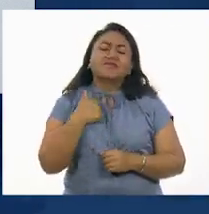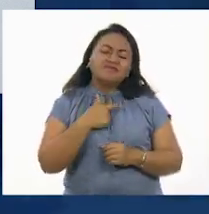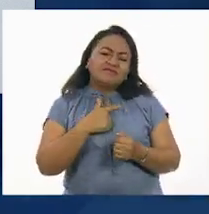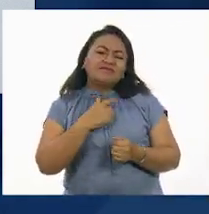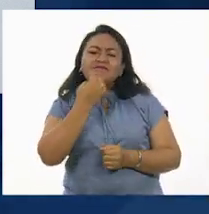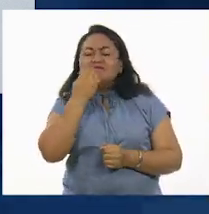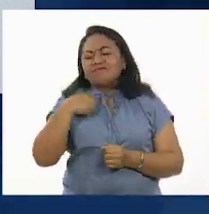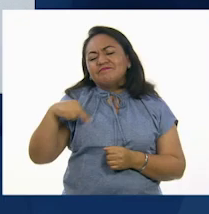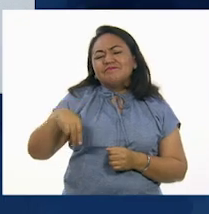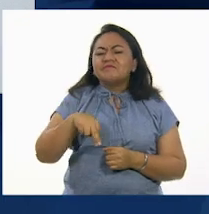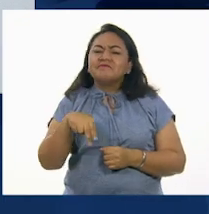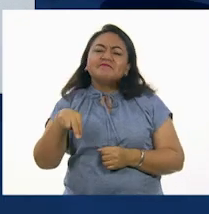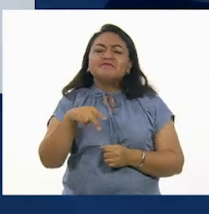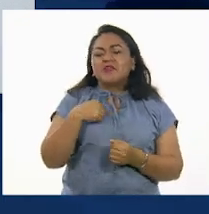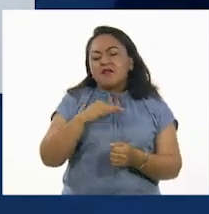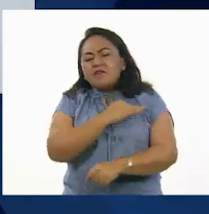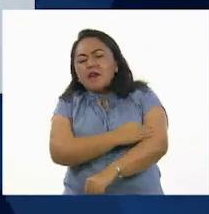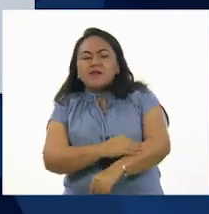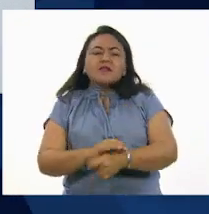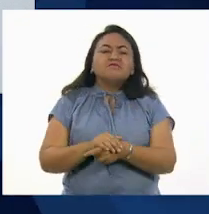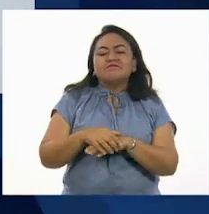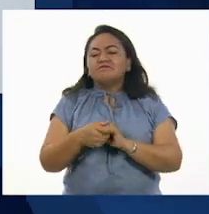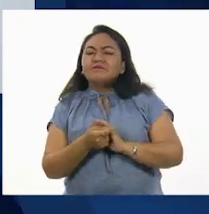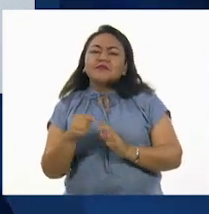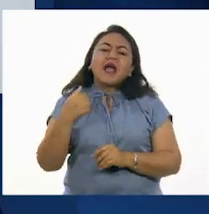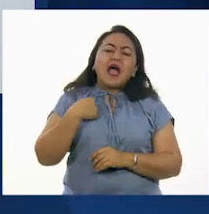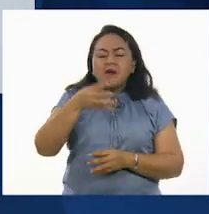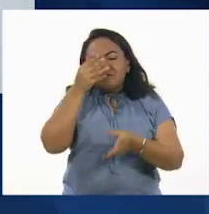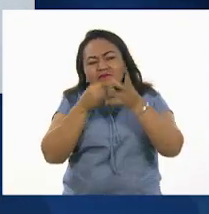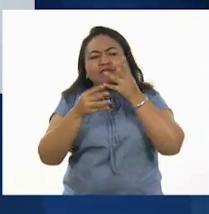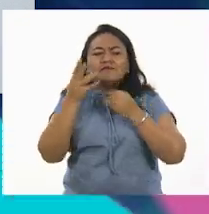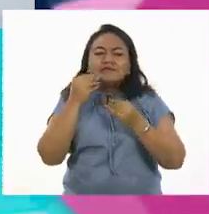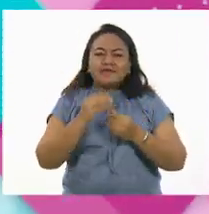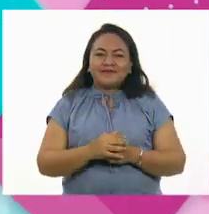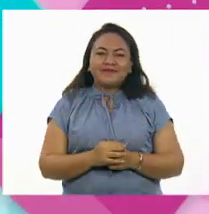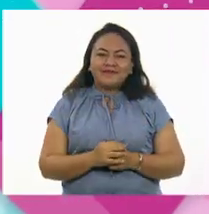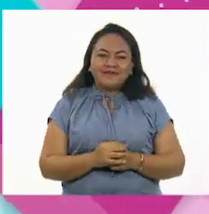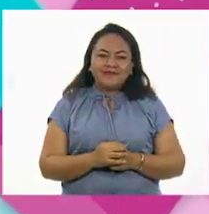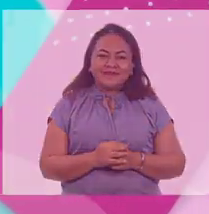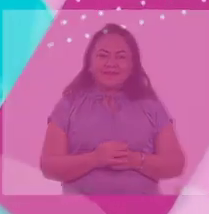gusta la escuela y mi familia. Aprendo mucho.